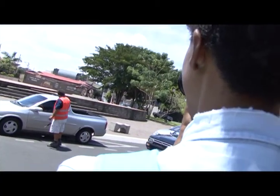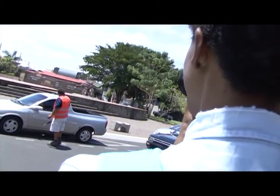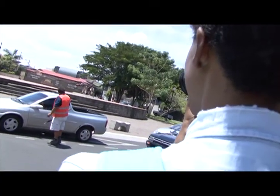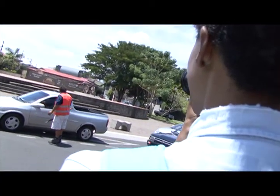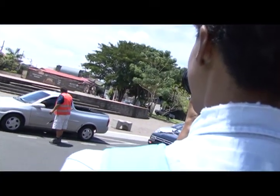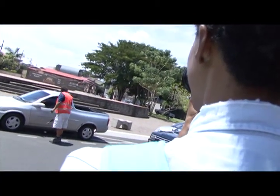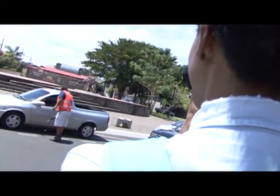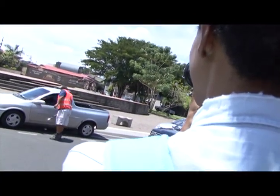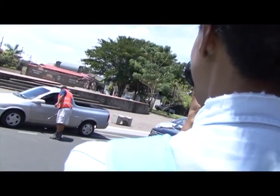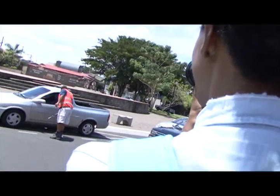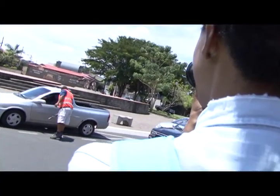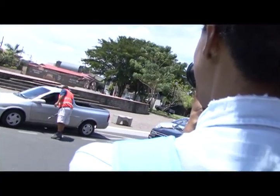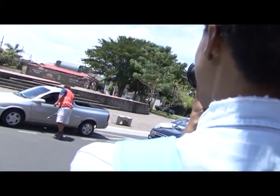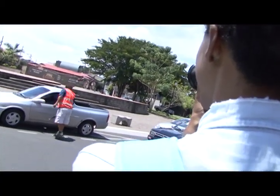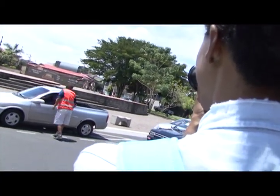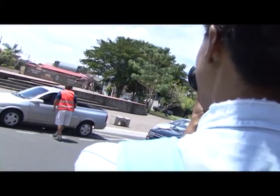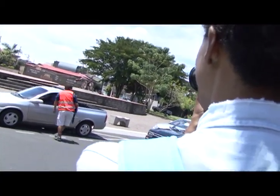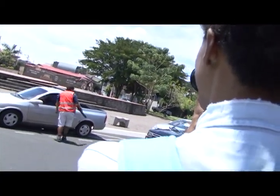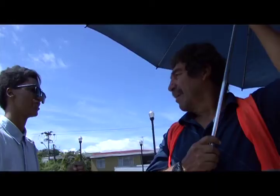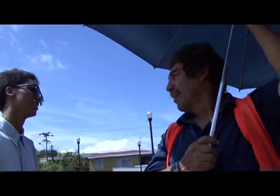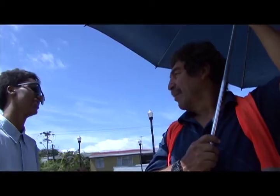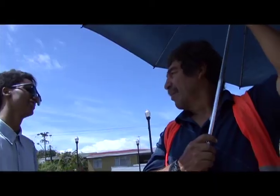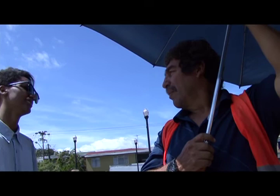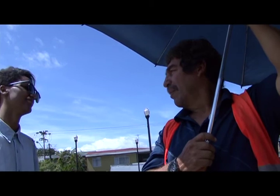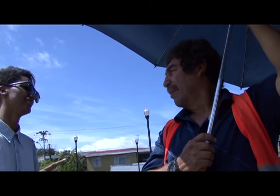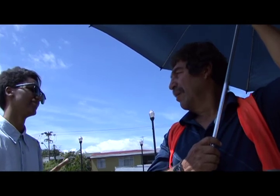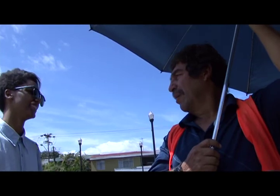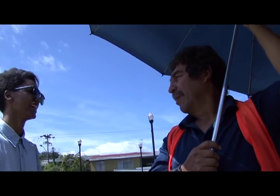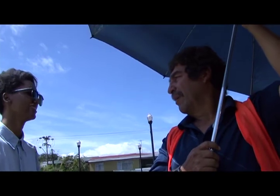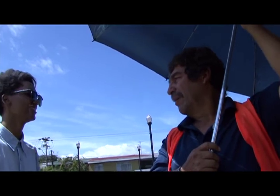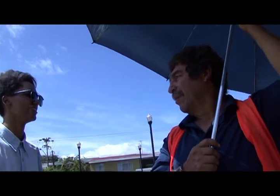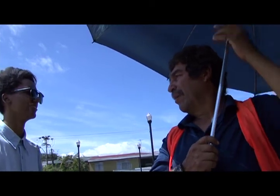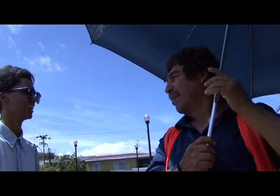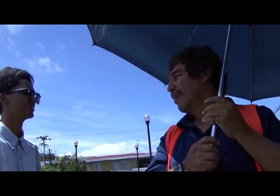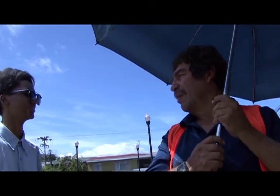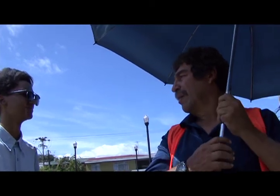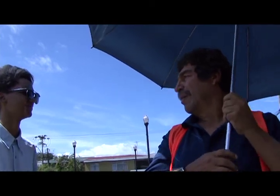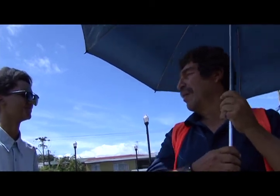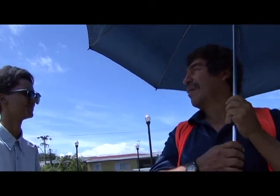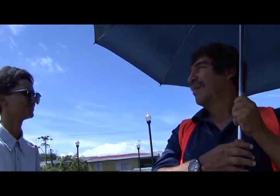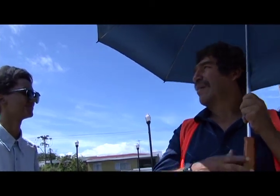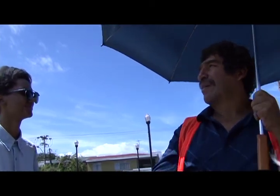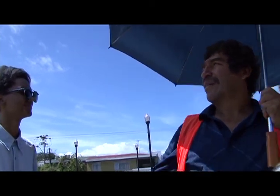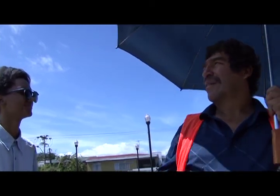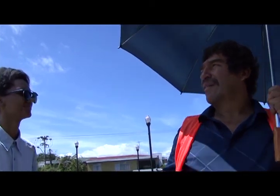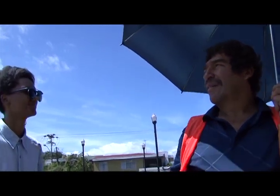Estamos tratando de descifrar si Juan Santa María es cholo, negro o blanco.